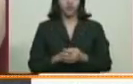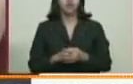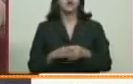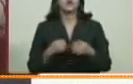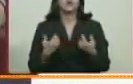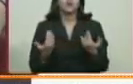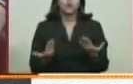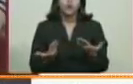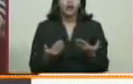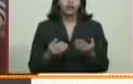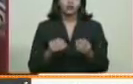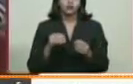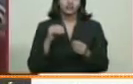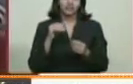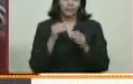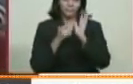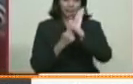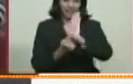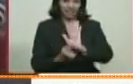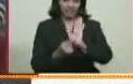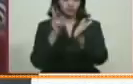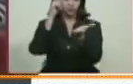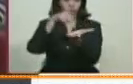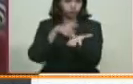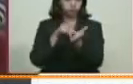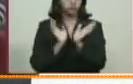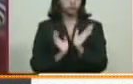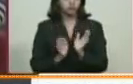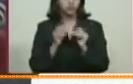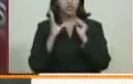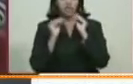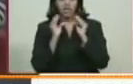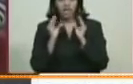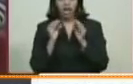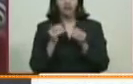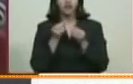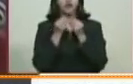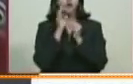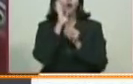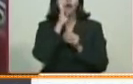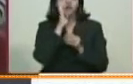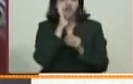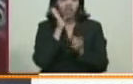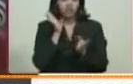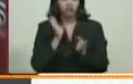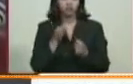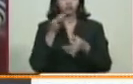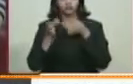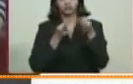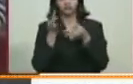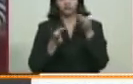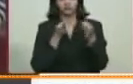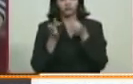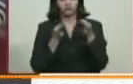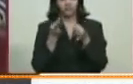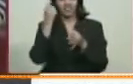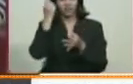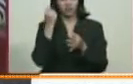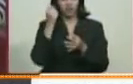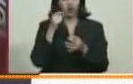presenta y conversa y habla el ciudadano Requesens, él lo hace y tú puedes observar cómo lo